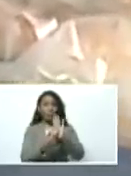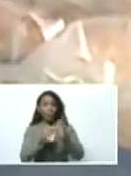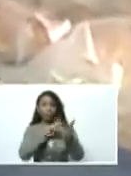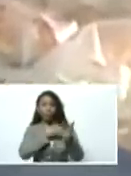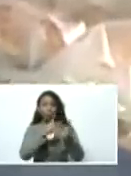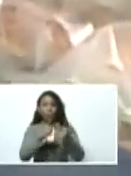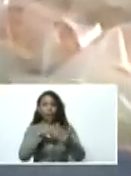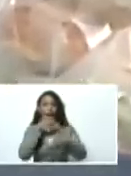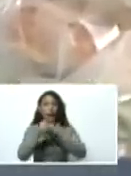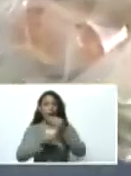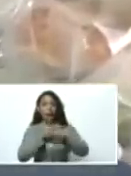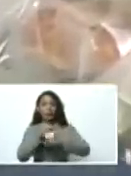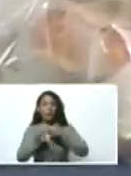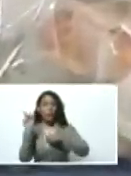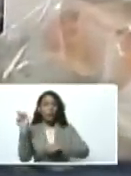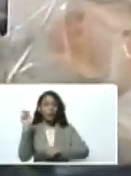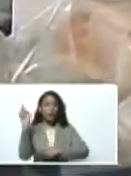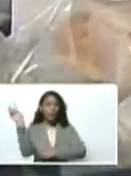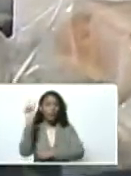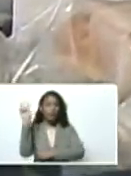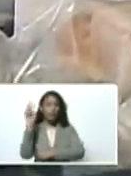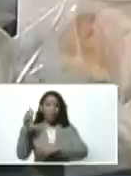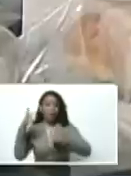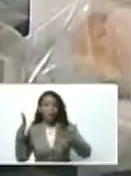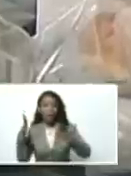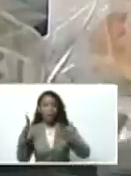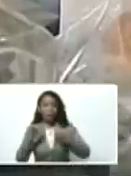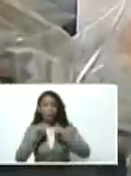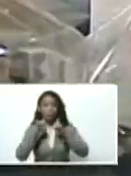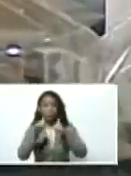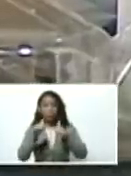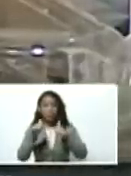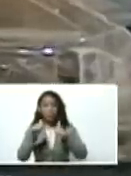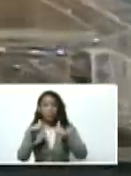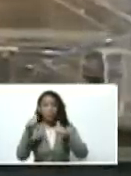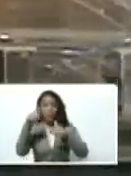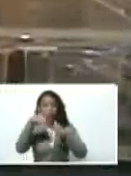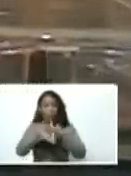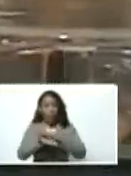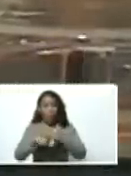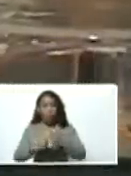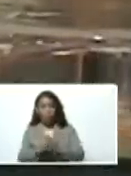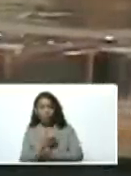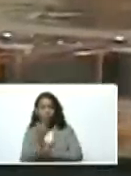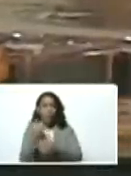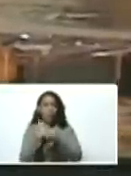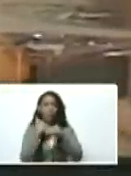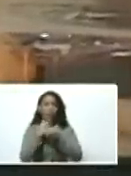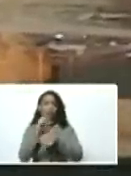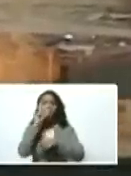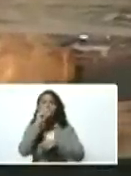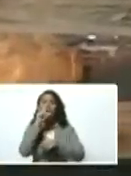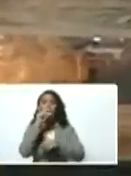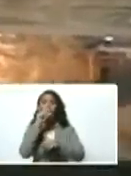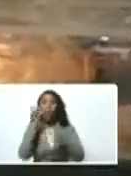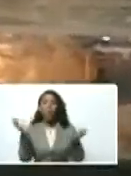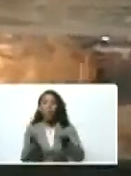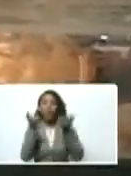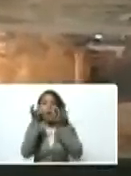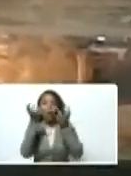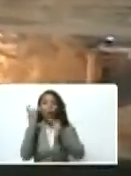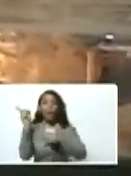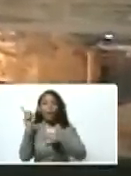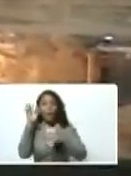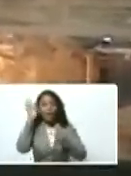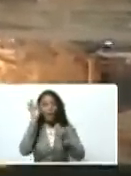voluntad de hacer, de esa Venezuela que emerge desde las cenizas como el ave fénix y que hoy se llena de optimismo, de fe,